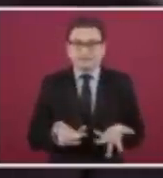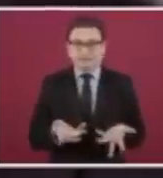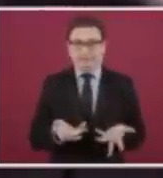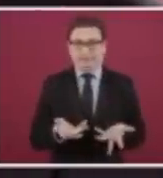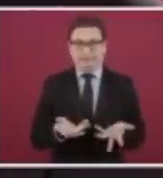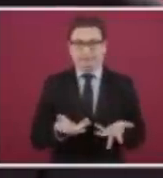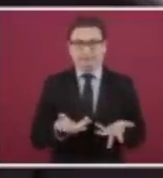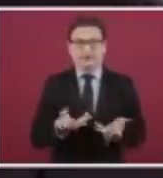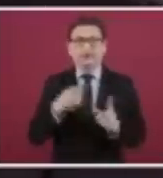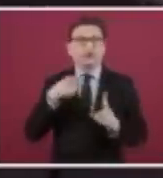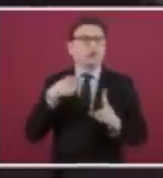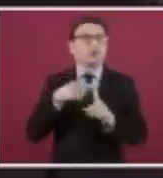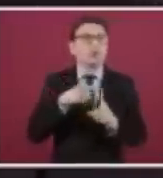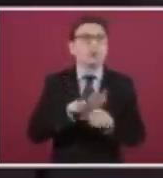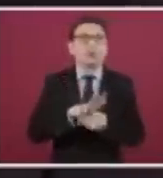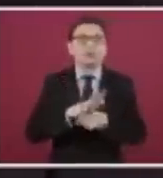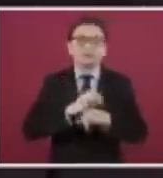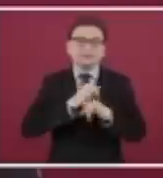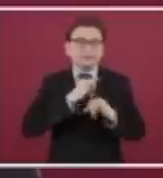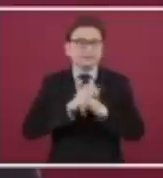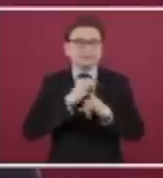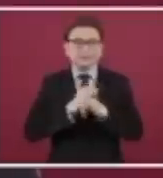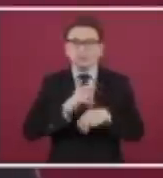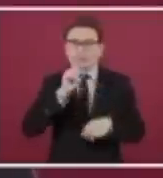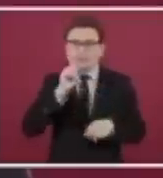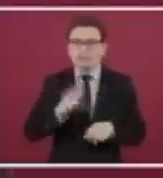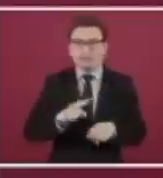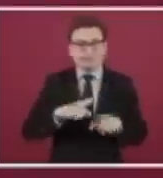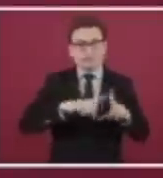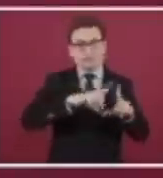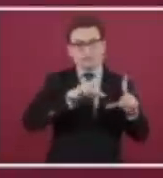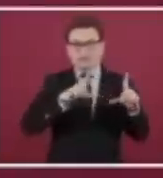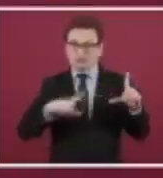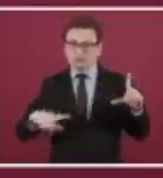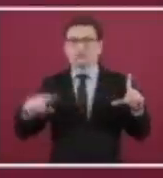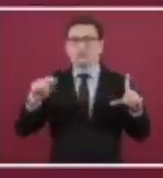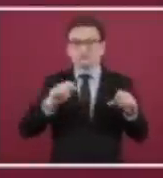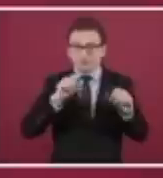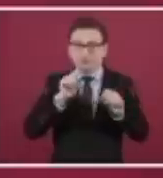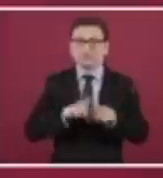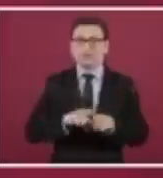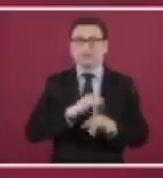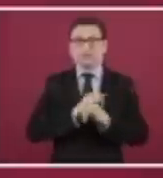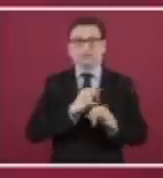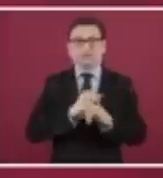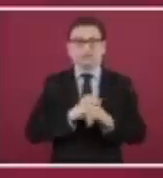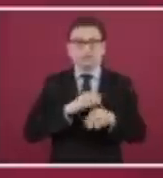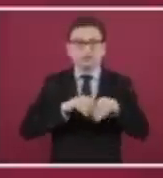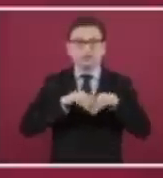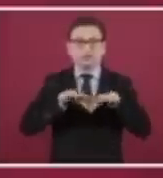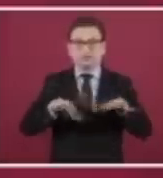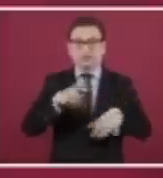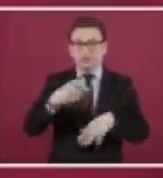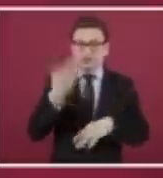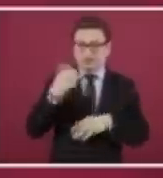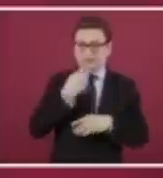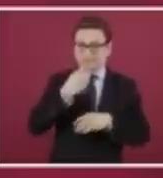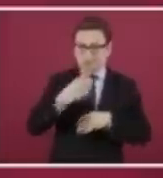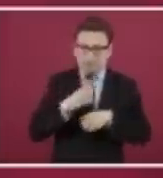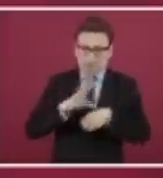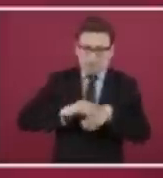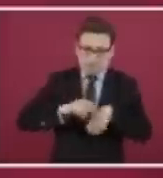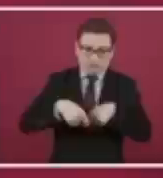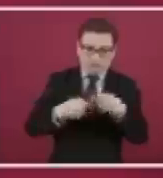para que haya internet en todo el país. Bueno, les hablaba yo de la opción de la concesión. Pero